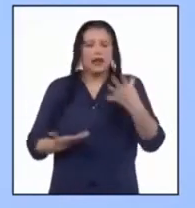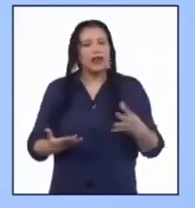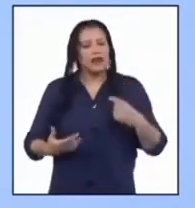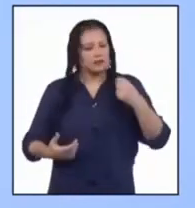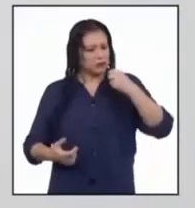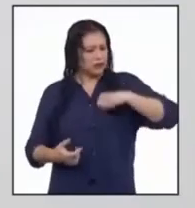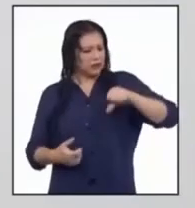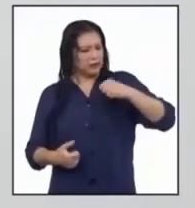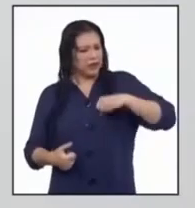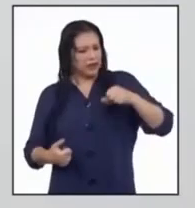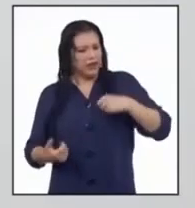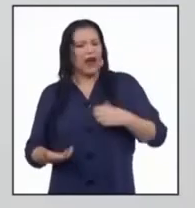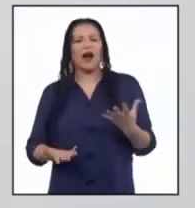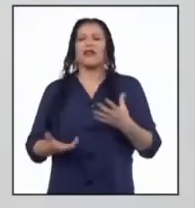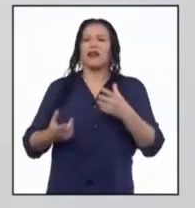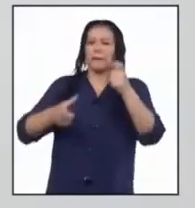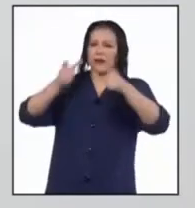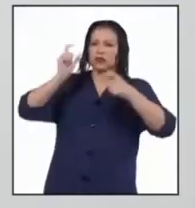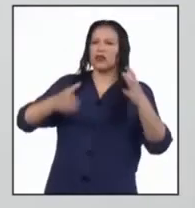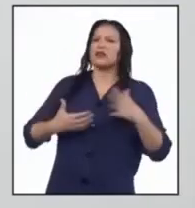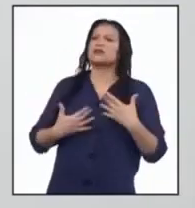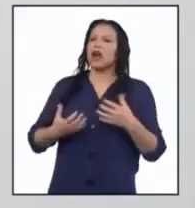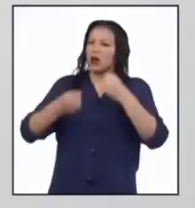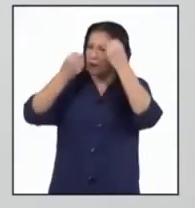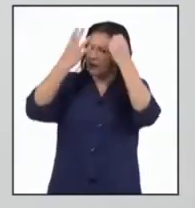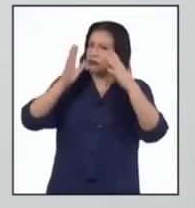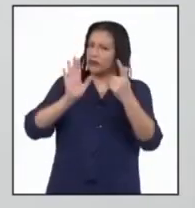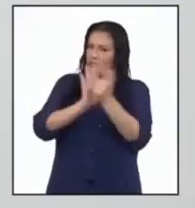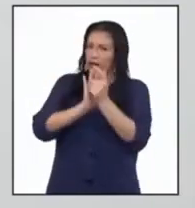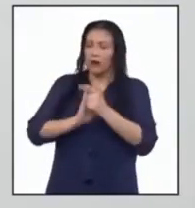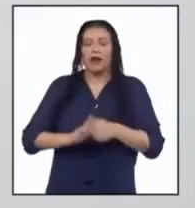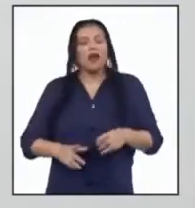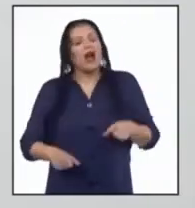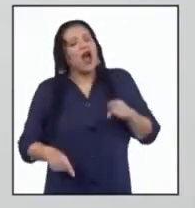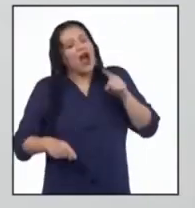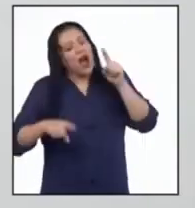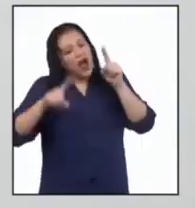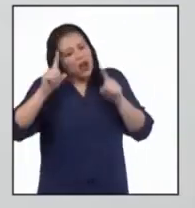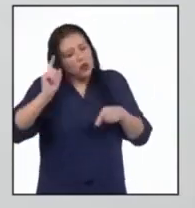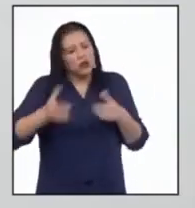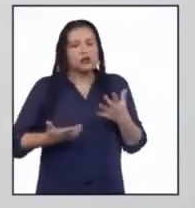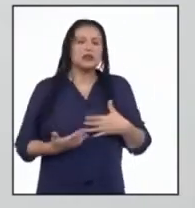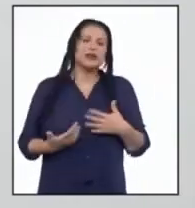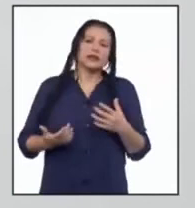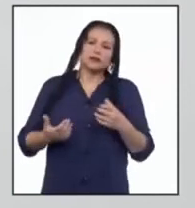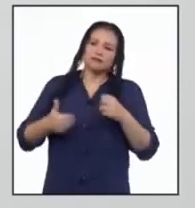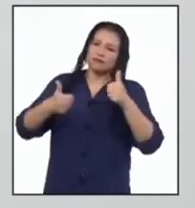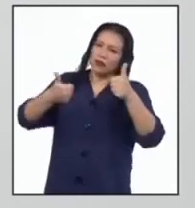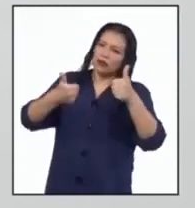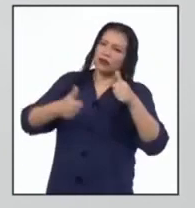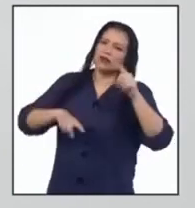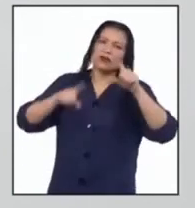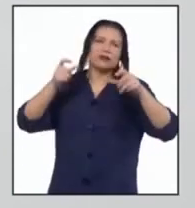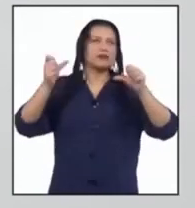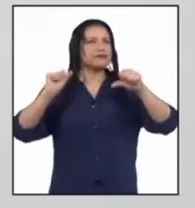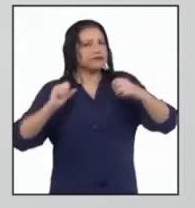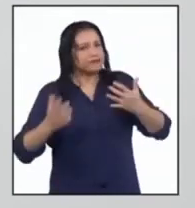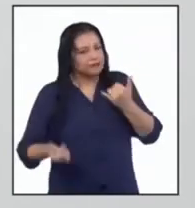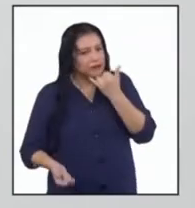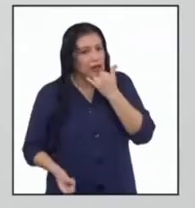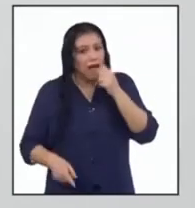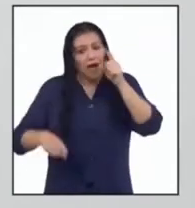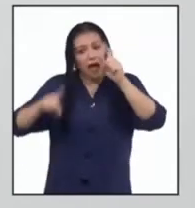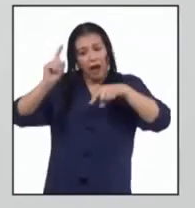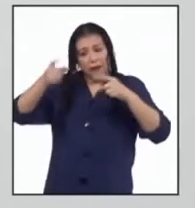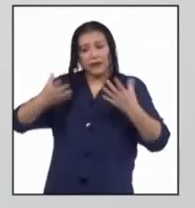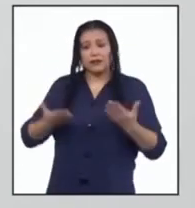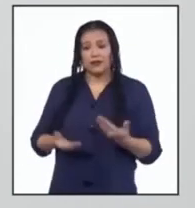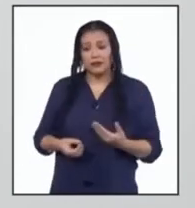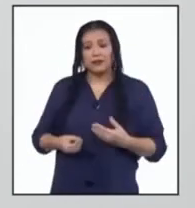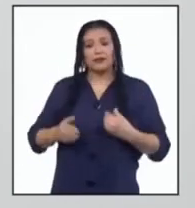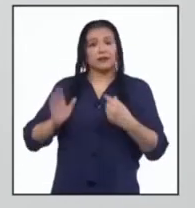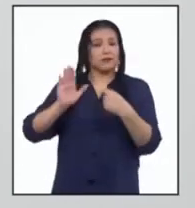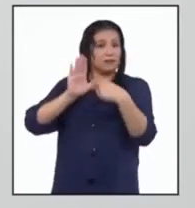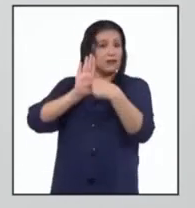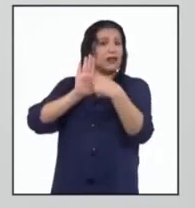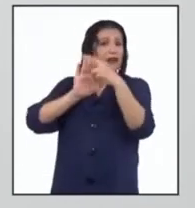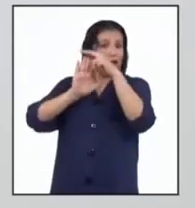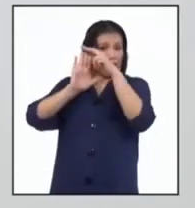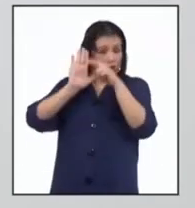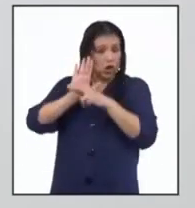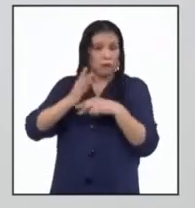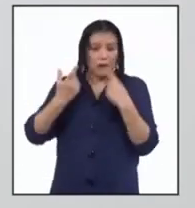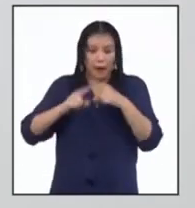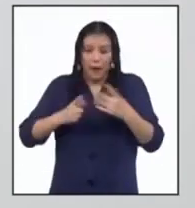ciudadanos? Ambos tienen entre aciertos y desaciertos, por decirlo. A veces se da la norma, pero todavía